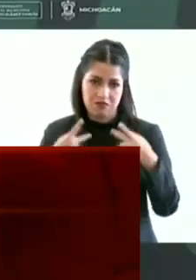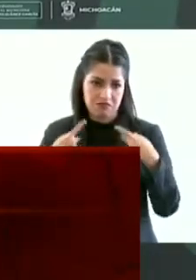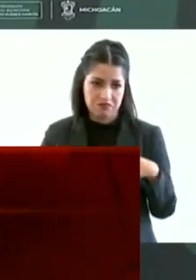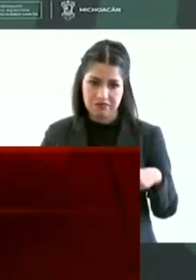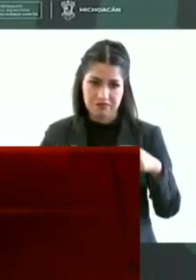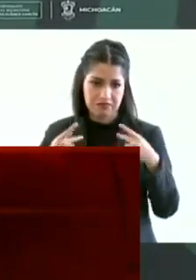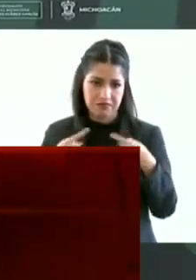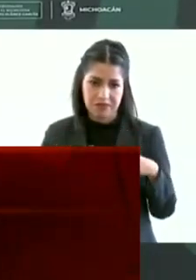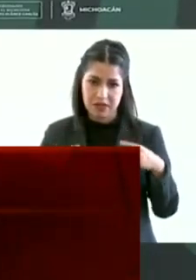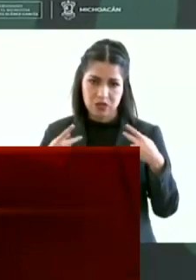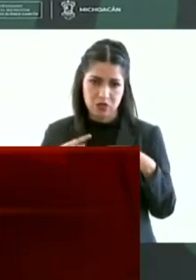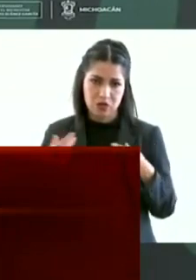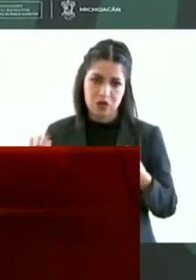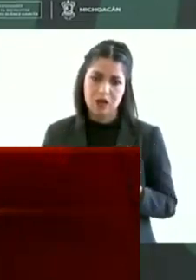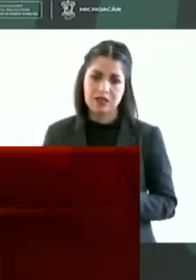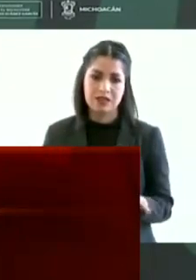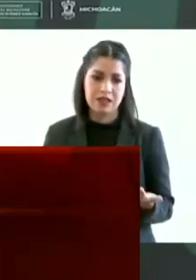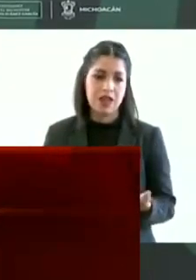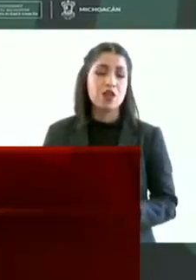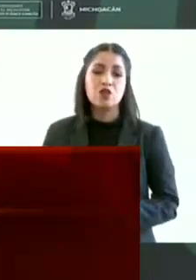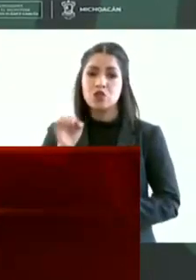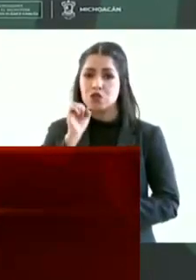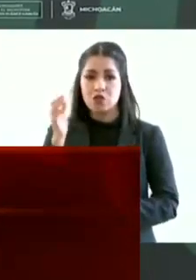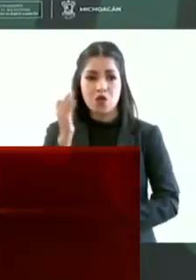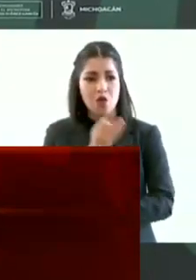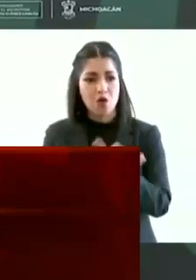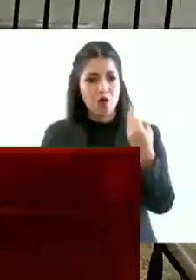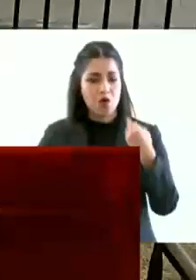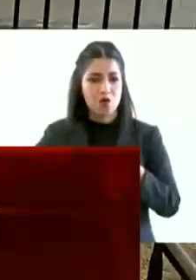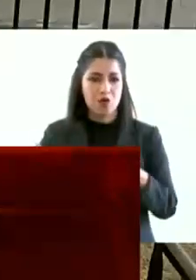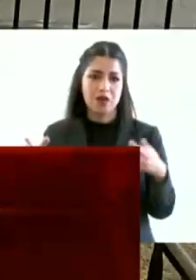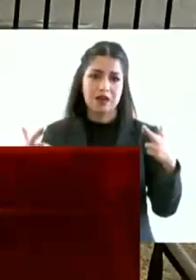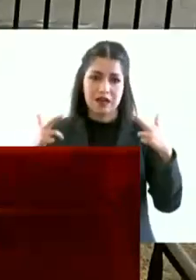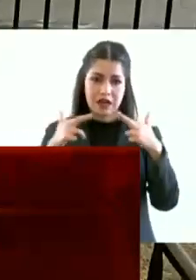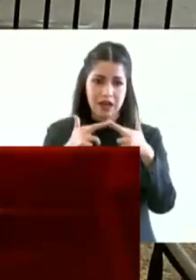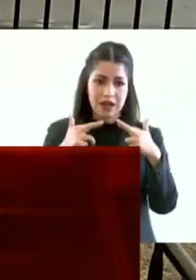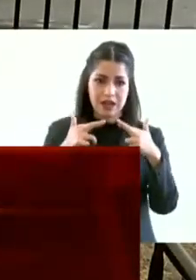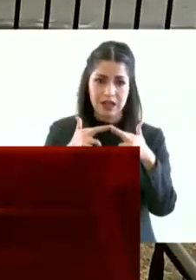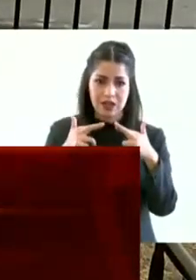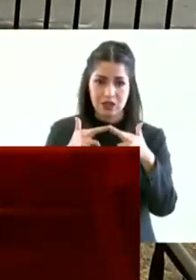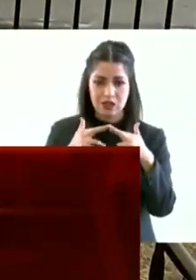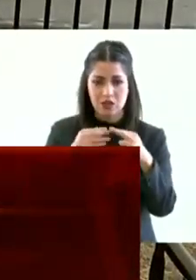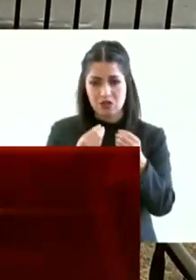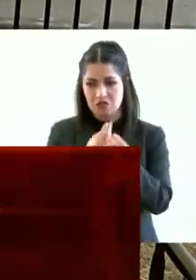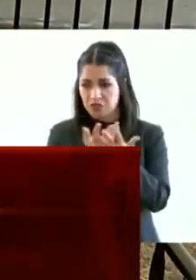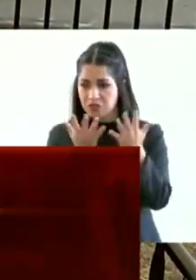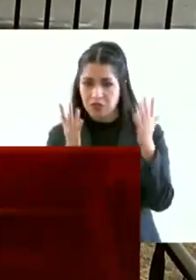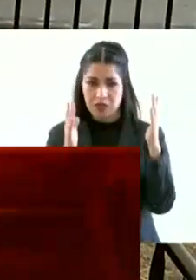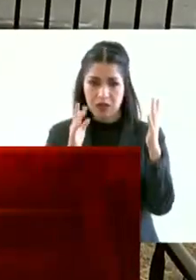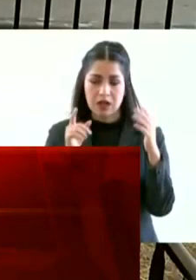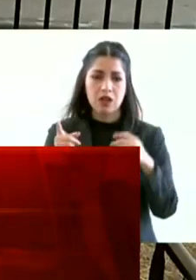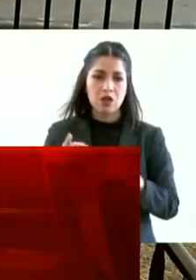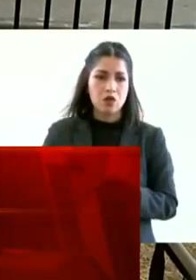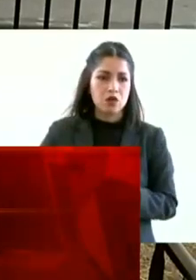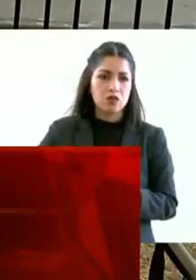y hablo de todas las iglesias y hablo también de los libres pensadores, de que tenemos